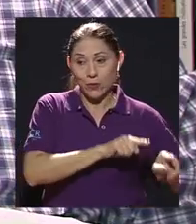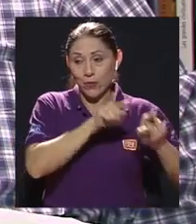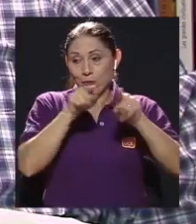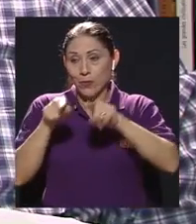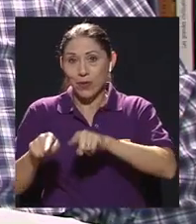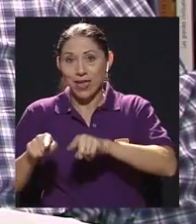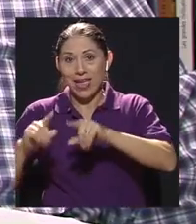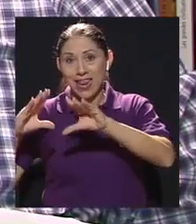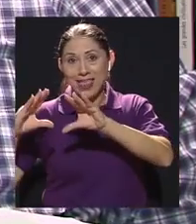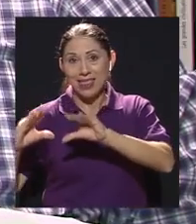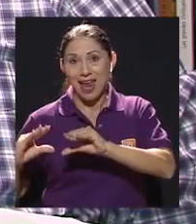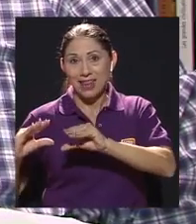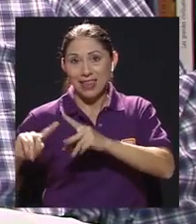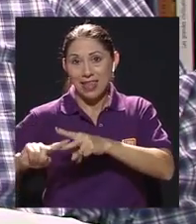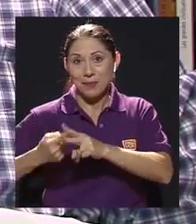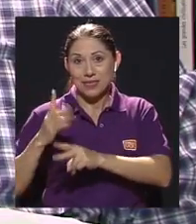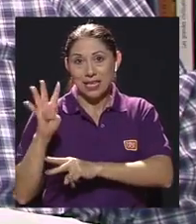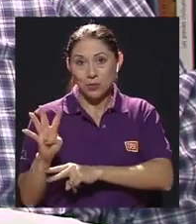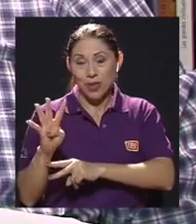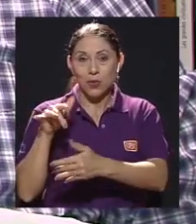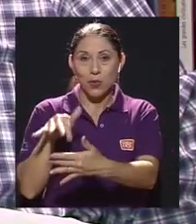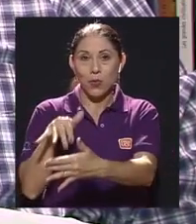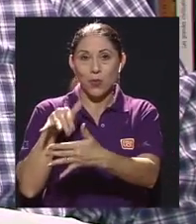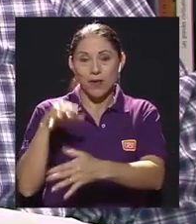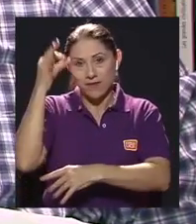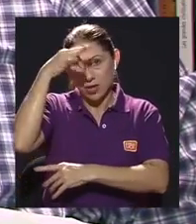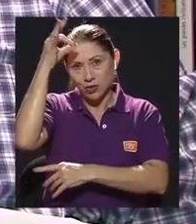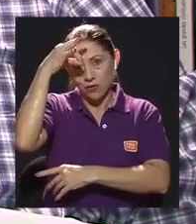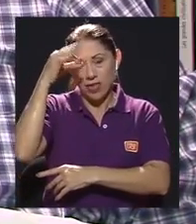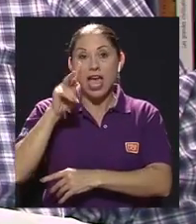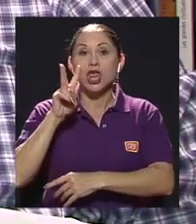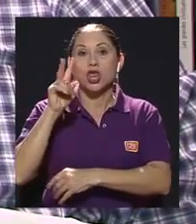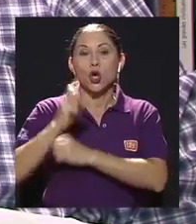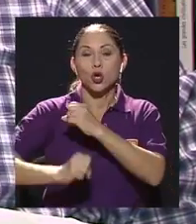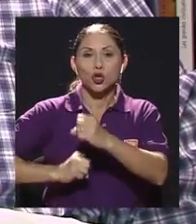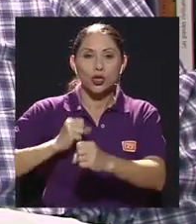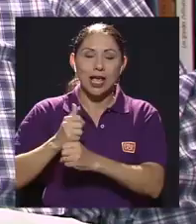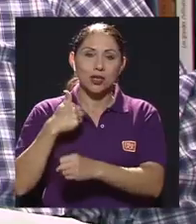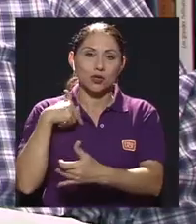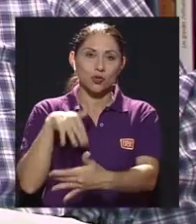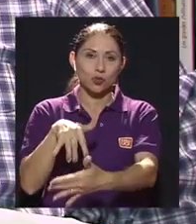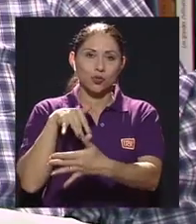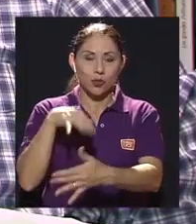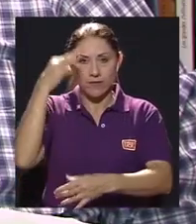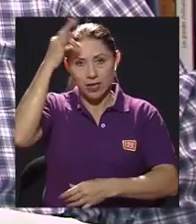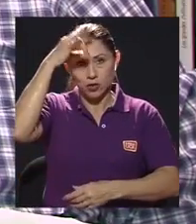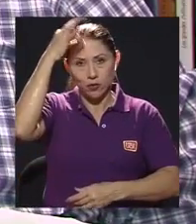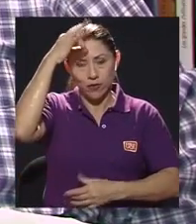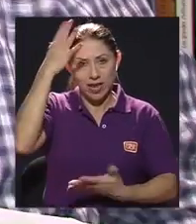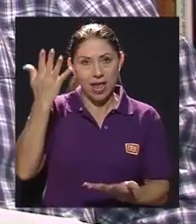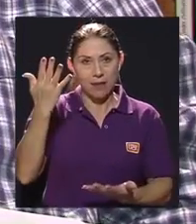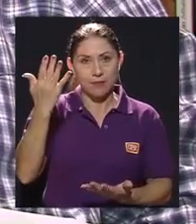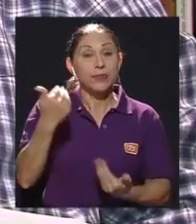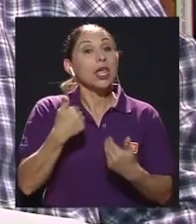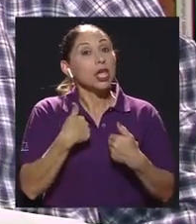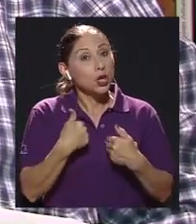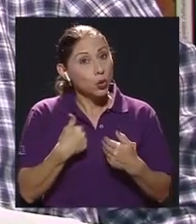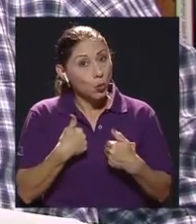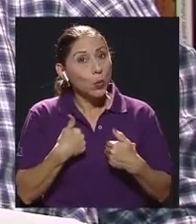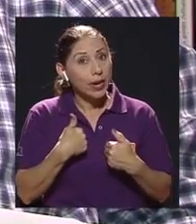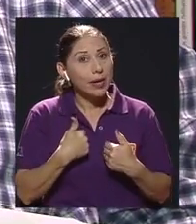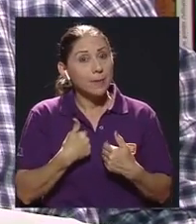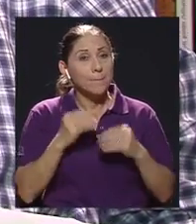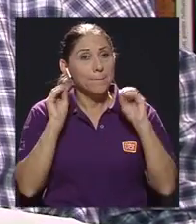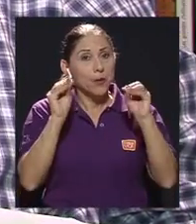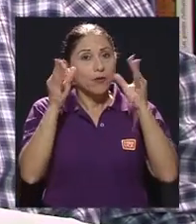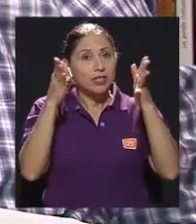a estudiar filosofía. Y hice 2 años completos de filosofía y tuve